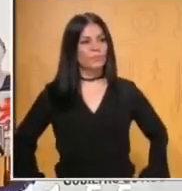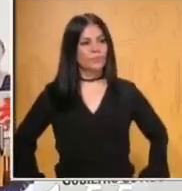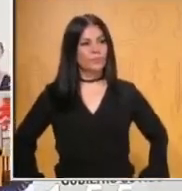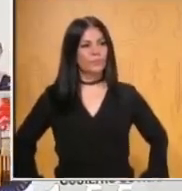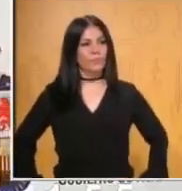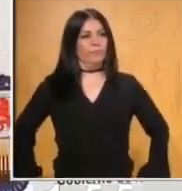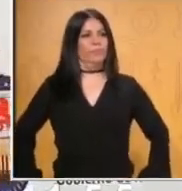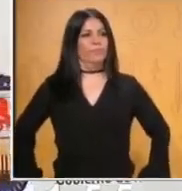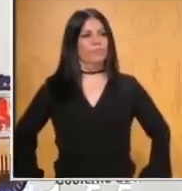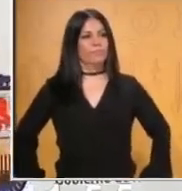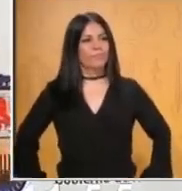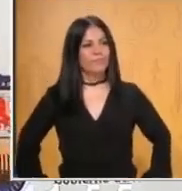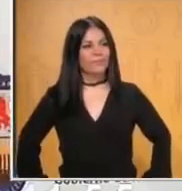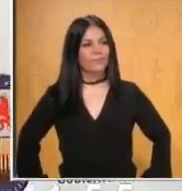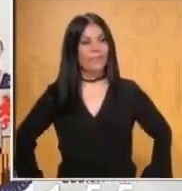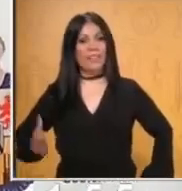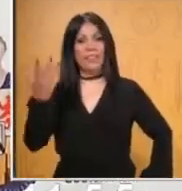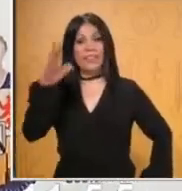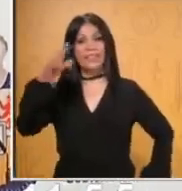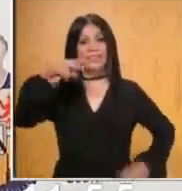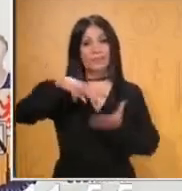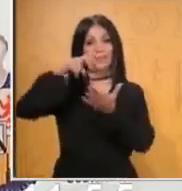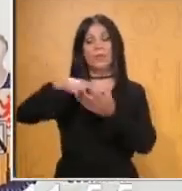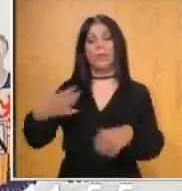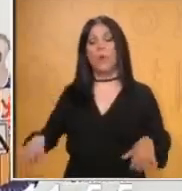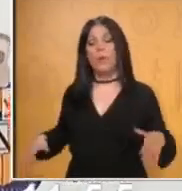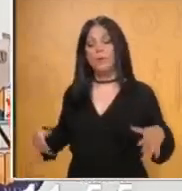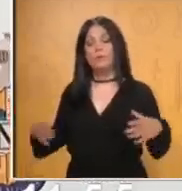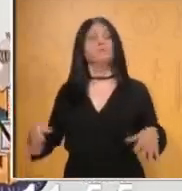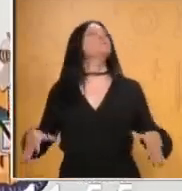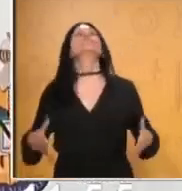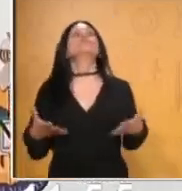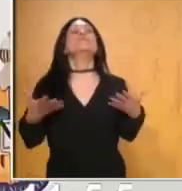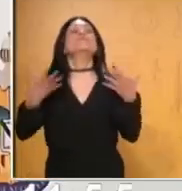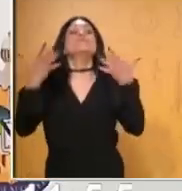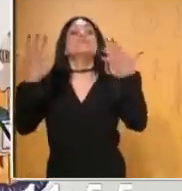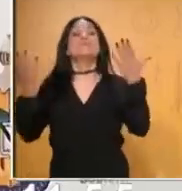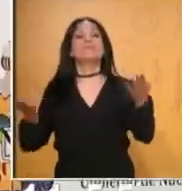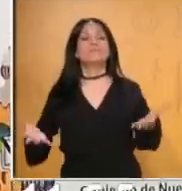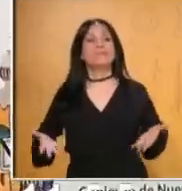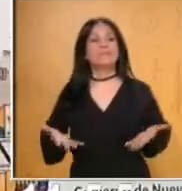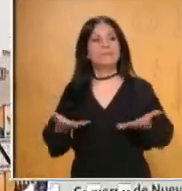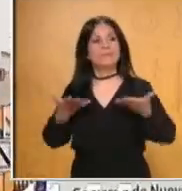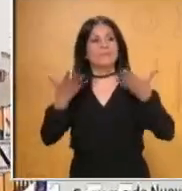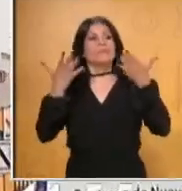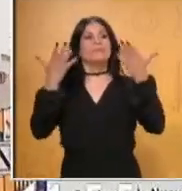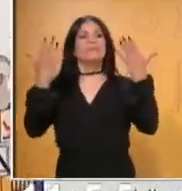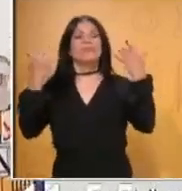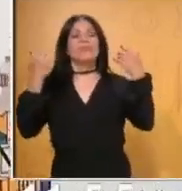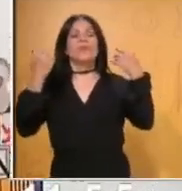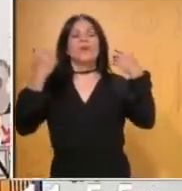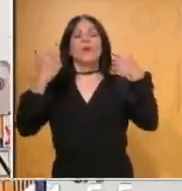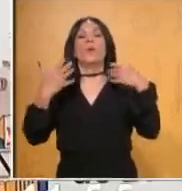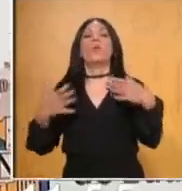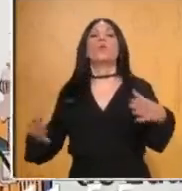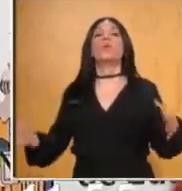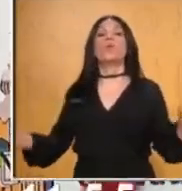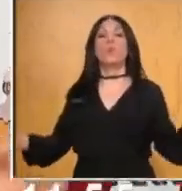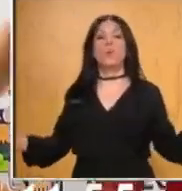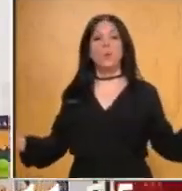9 y 10. Movemos nuestras piernitas, inhalamos profundo por nariz y exhalamos por nuestra boca. Nos